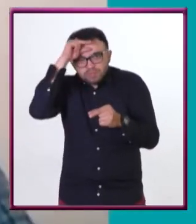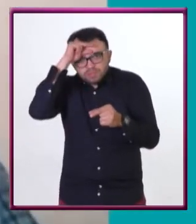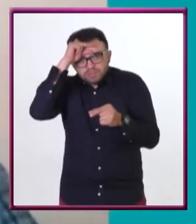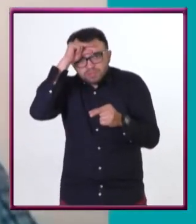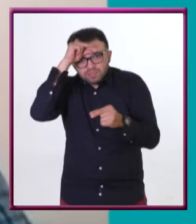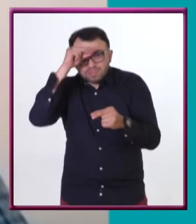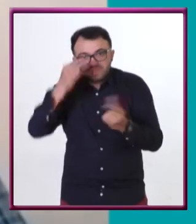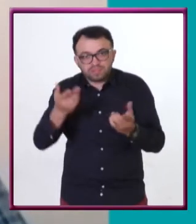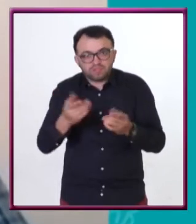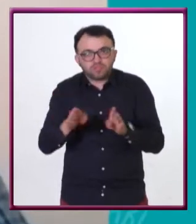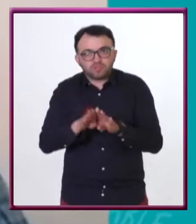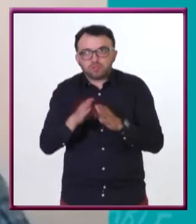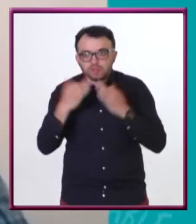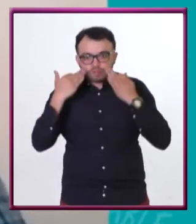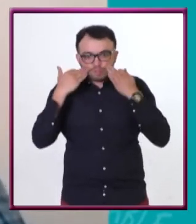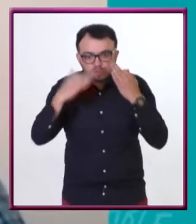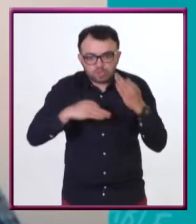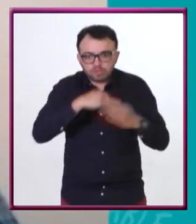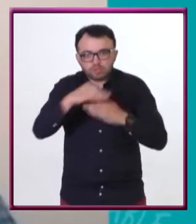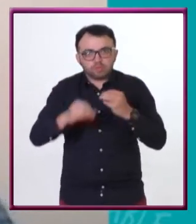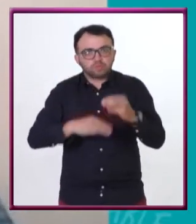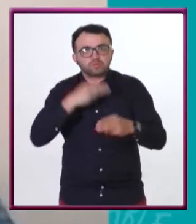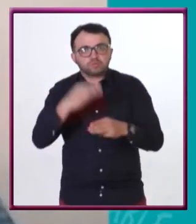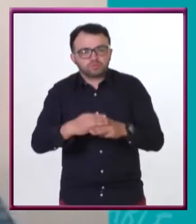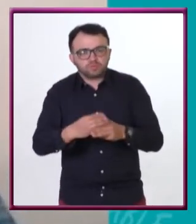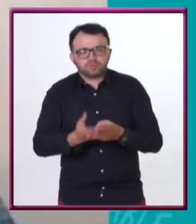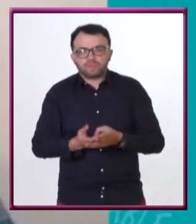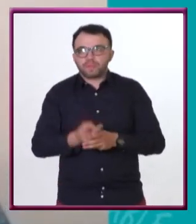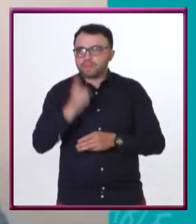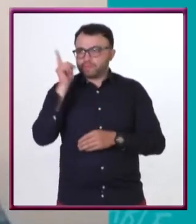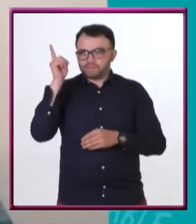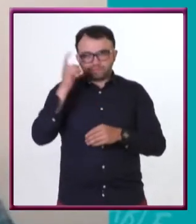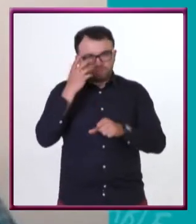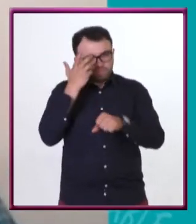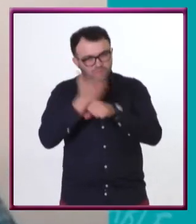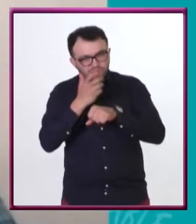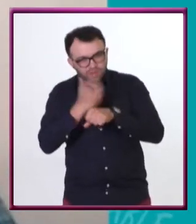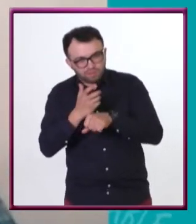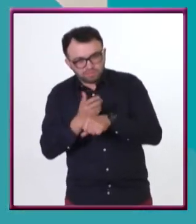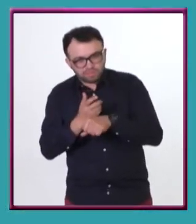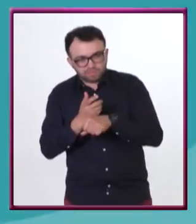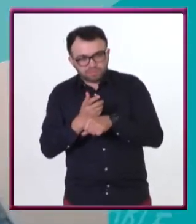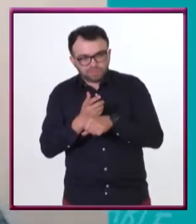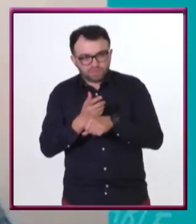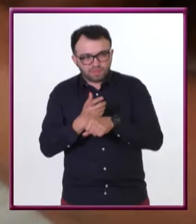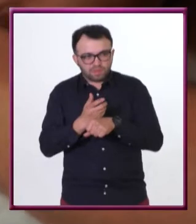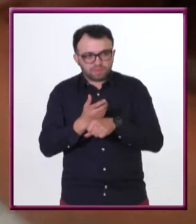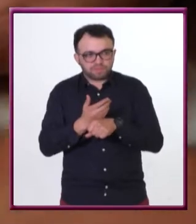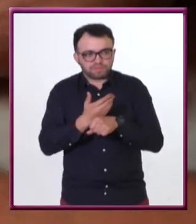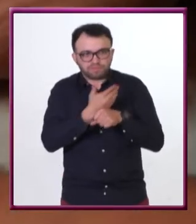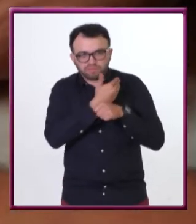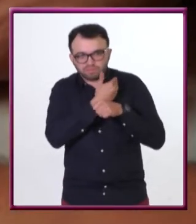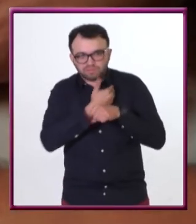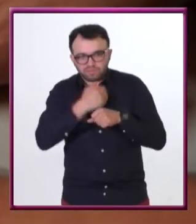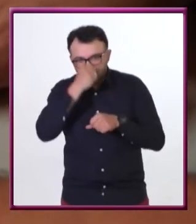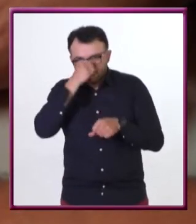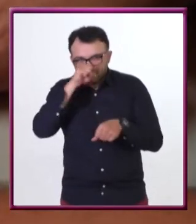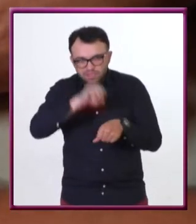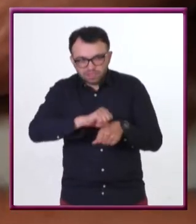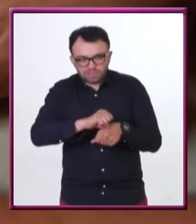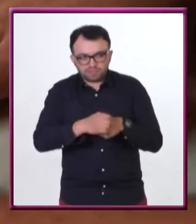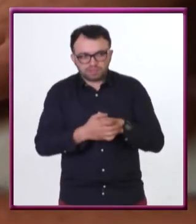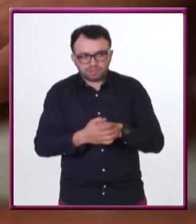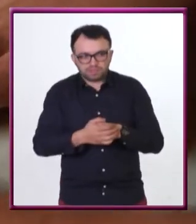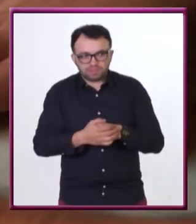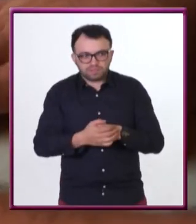Inclusive Henry Kissinger, el secretario de Estado de los Estados Unidos, habló con Bobby. Casilla 1